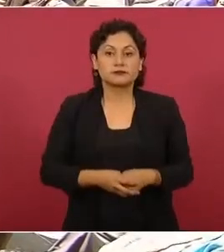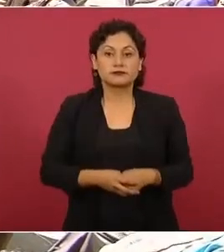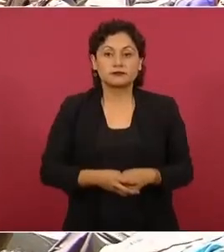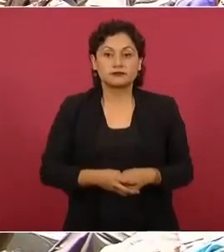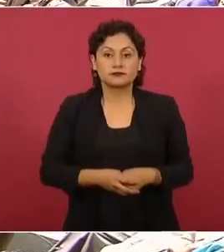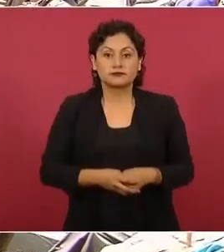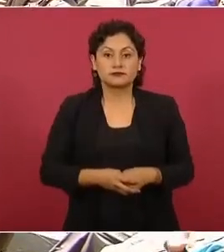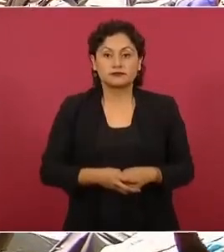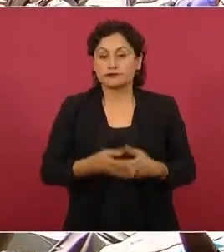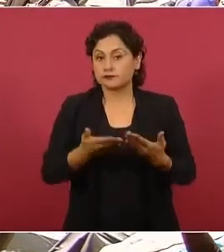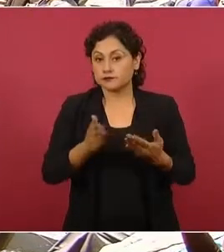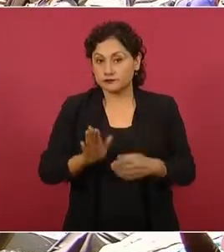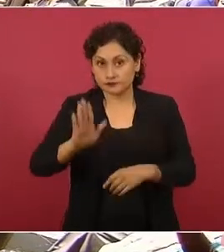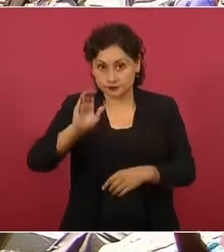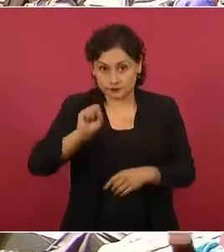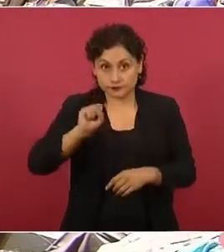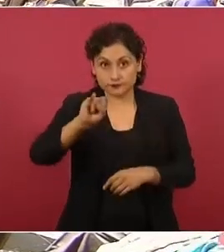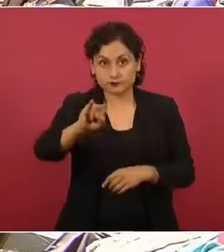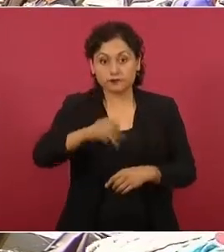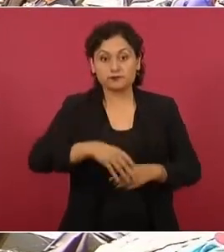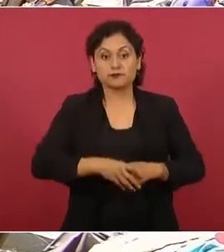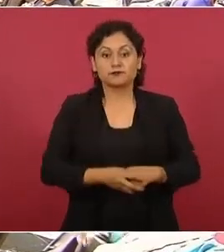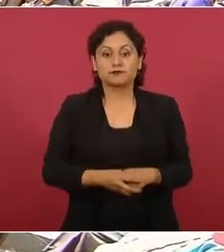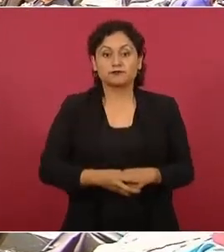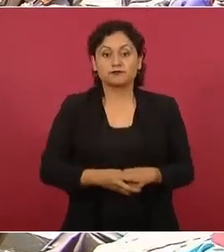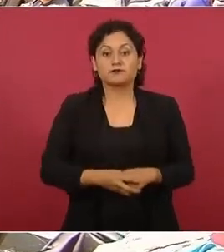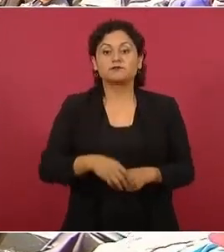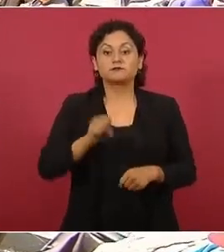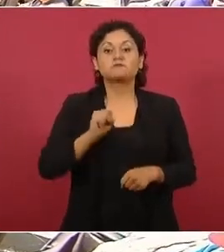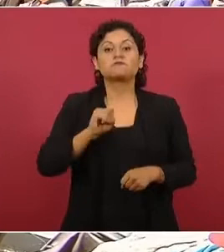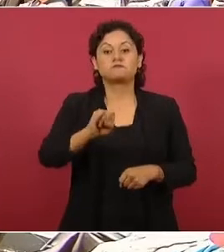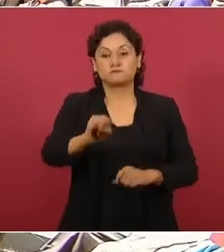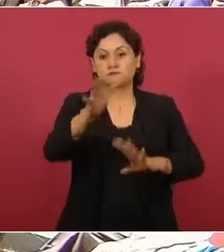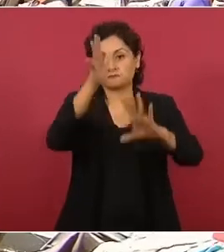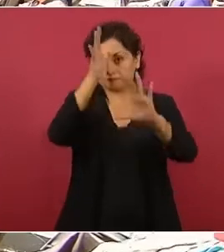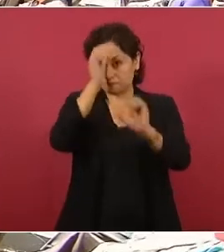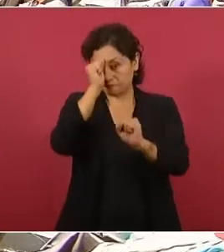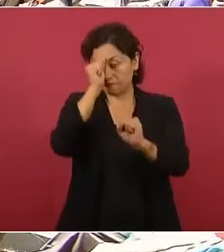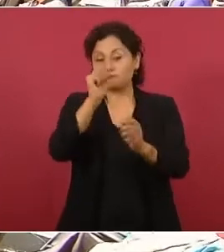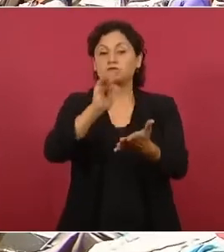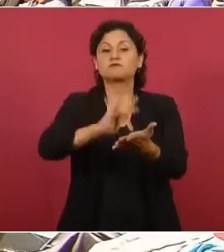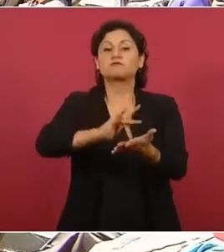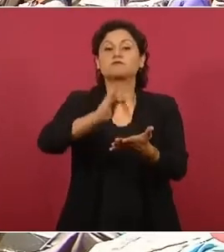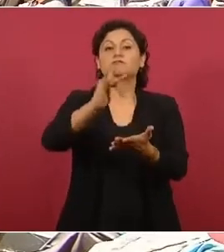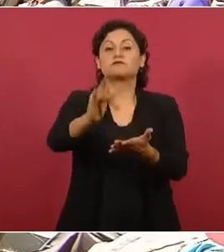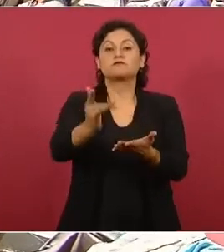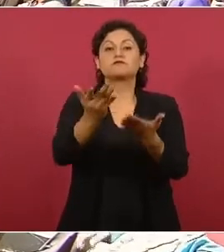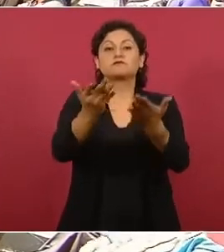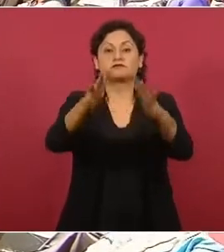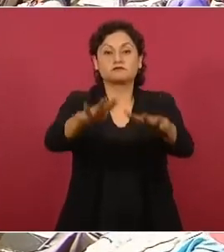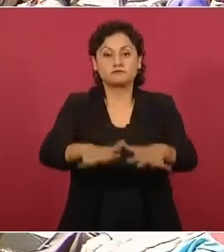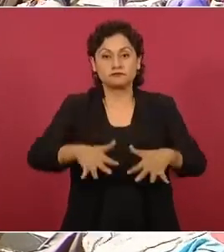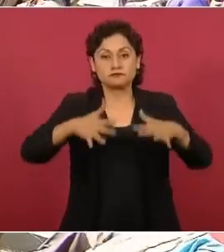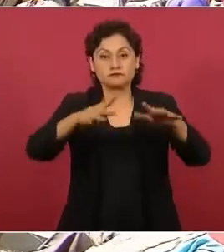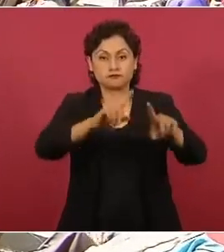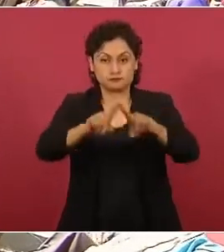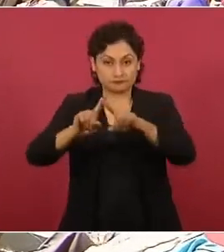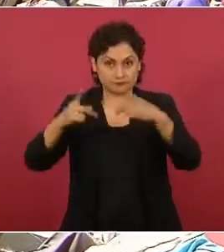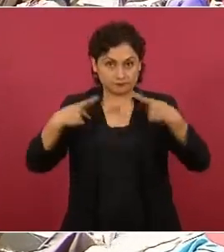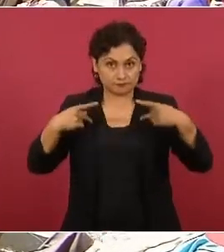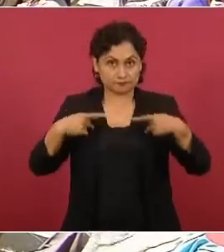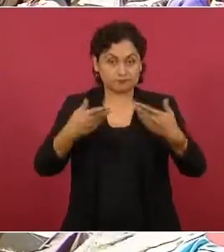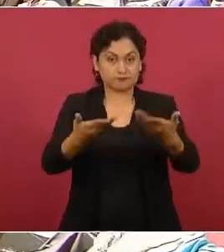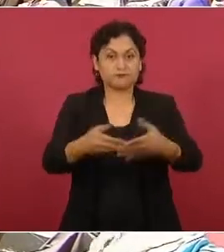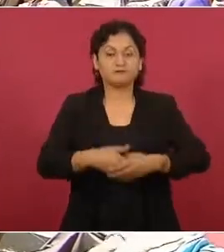Sírvanse levantar la mano si están de acuerdo. Ha sido aprobado. Muchas gracias a los asambleístas presentes. Pasamos al